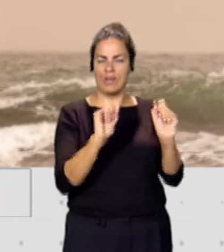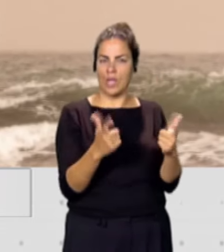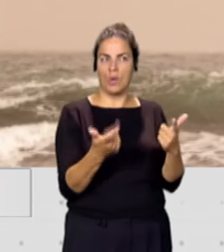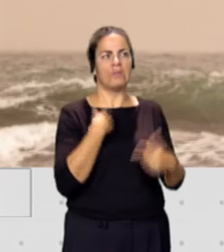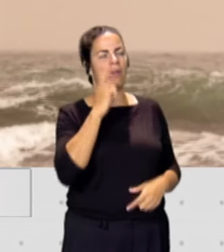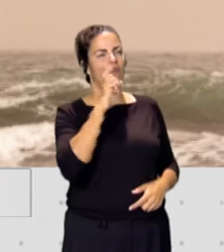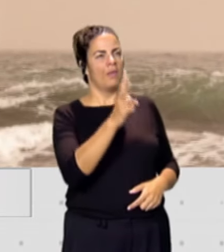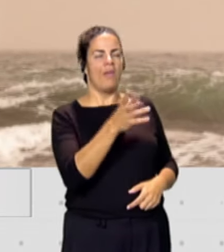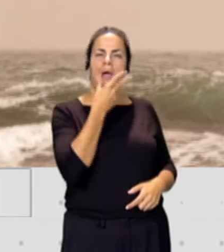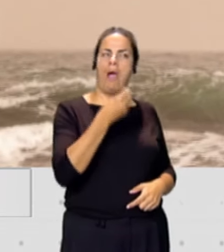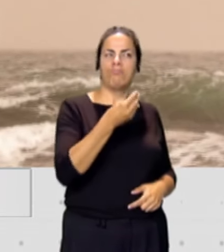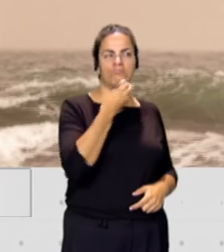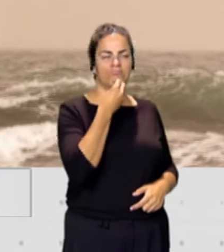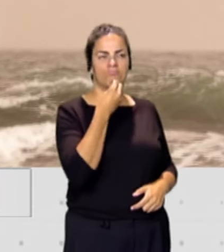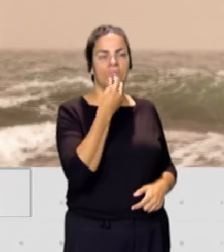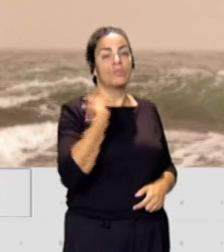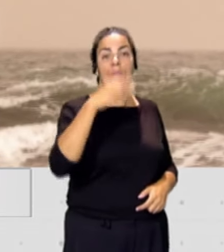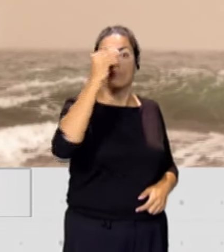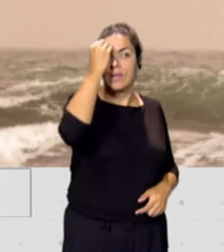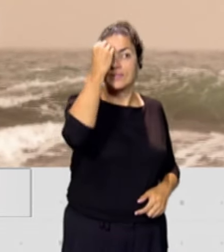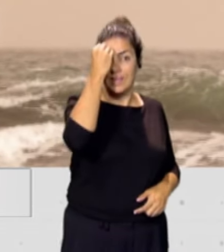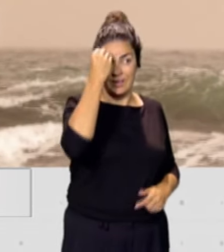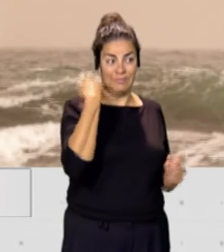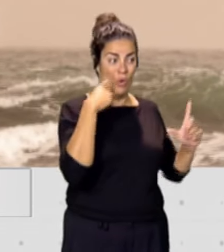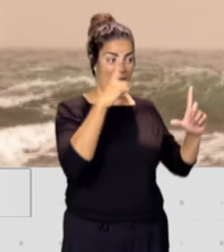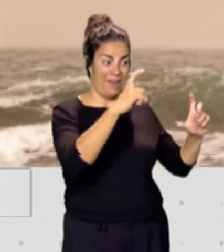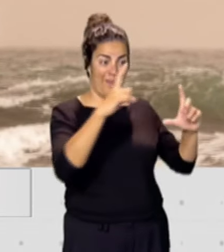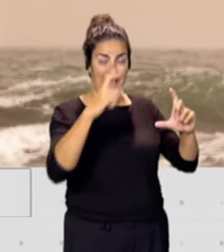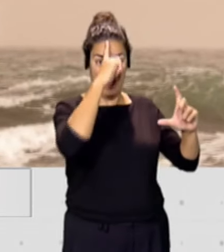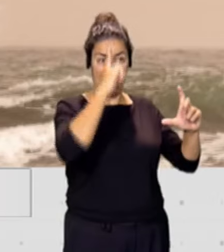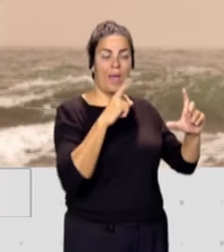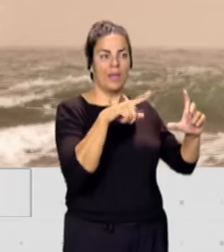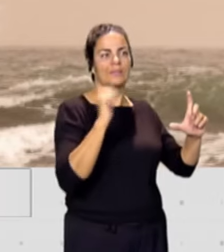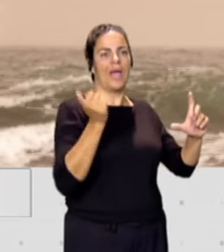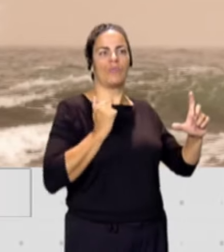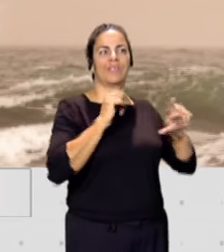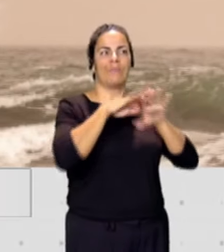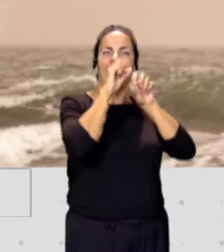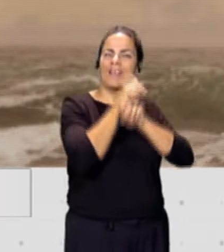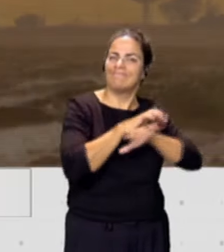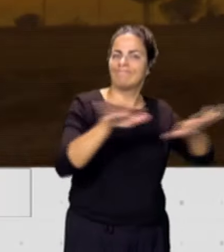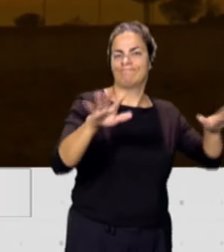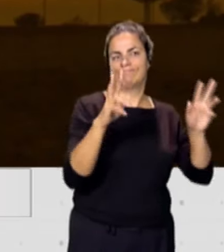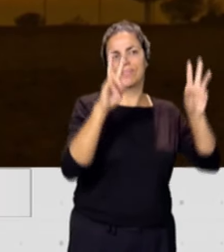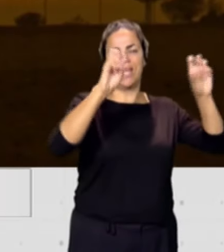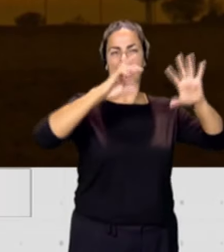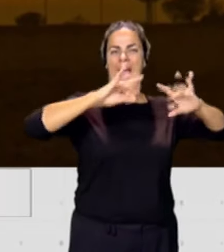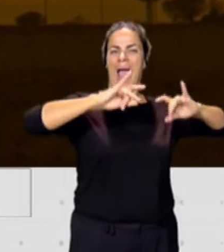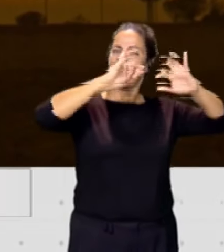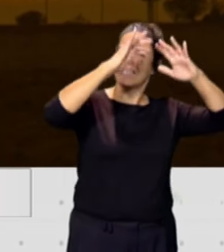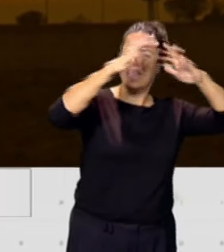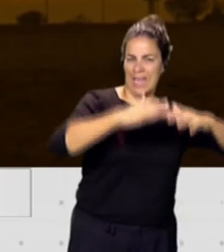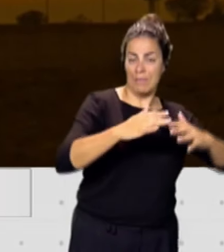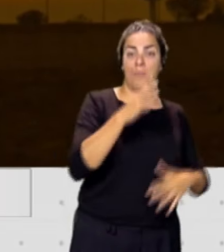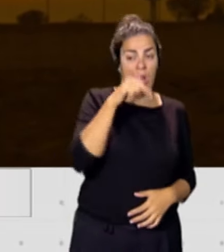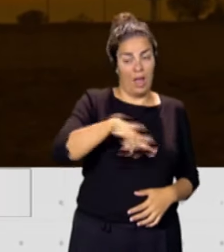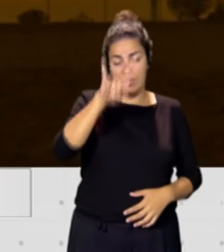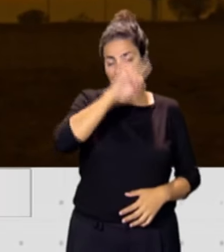belleza y pensé que era una forma a través de las imágenes una forma bonita de divulgar sobre la calima que aunque la conocemos muy bien en Canarias